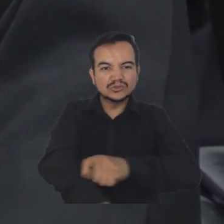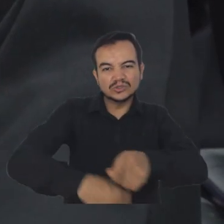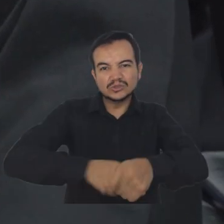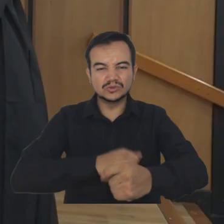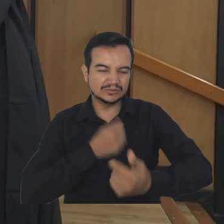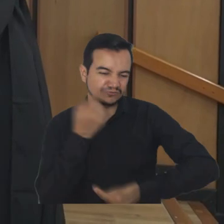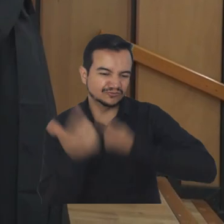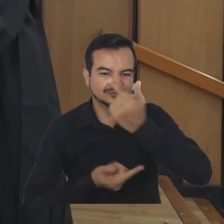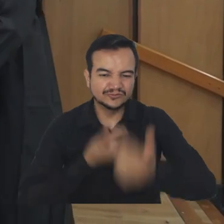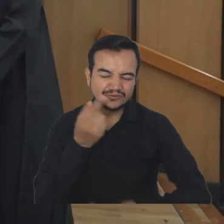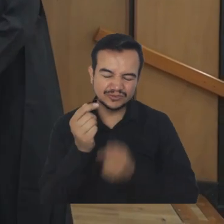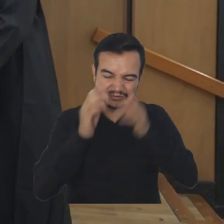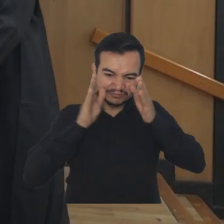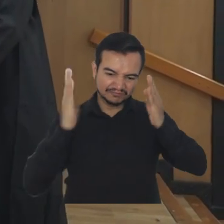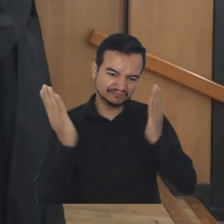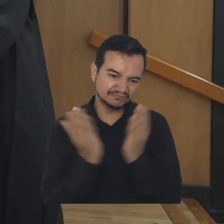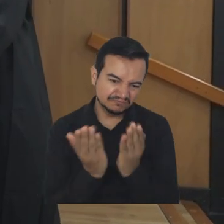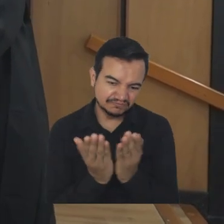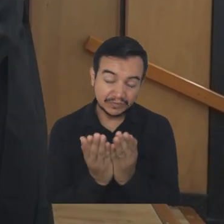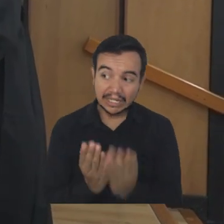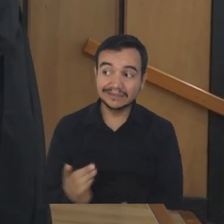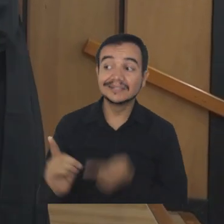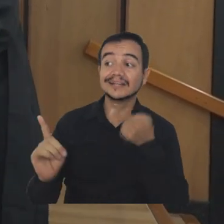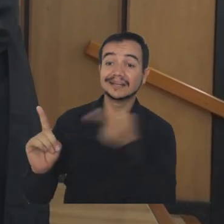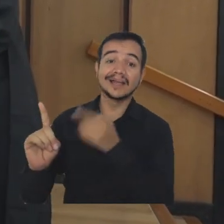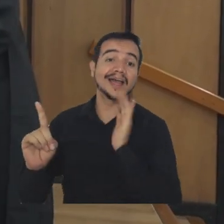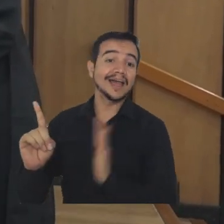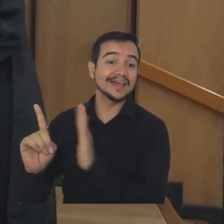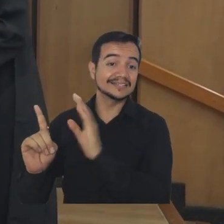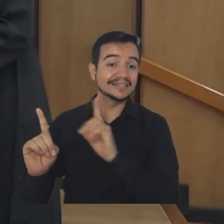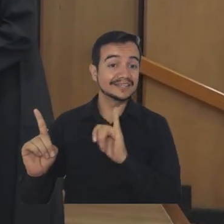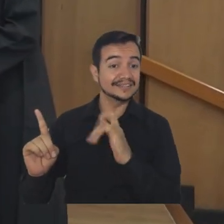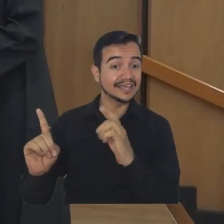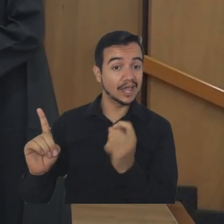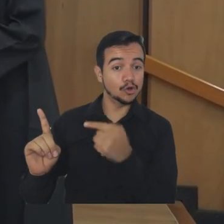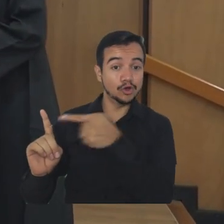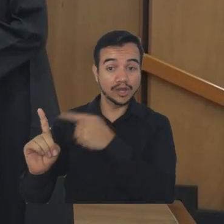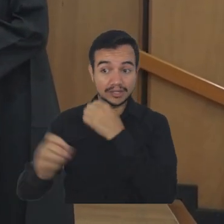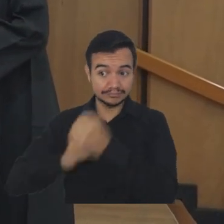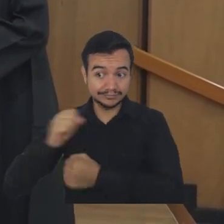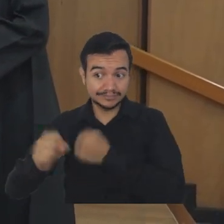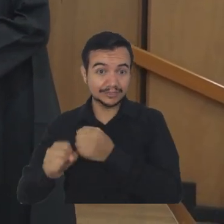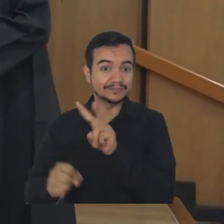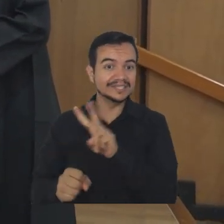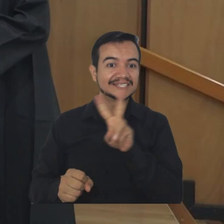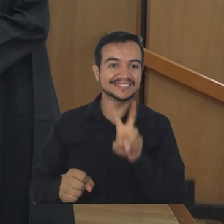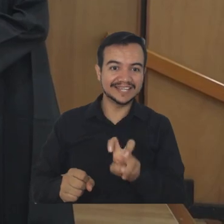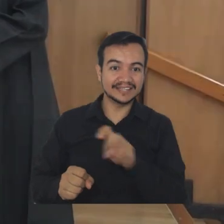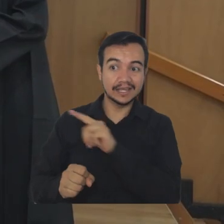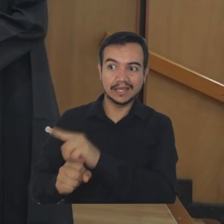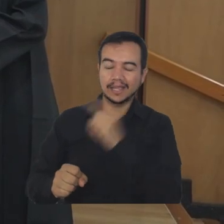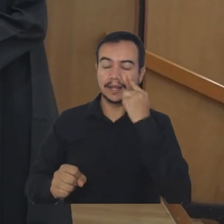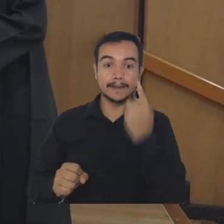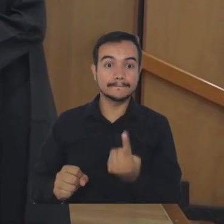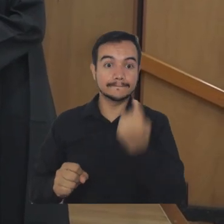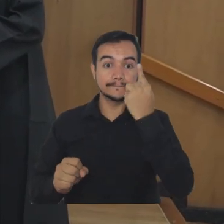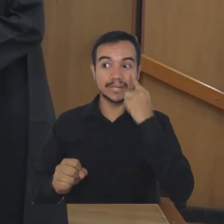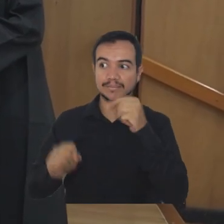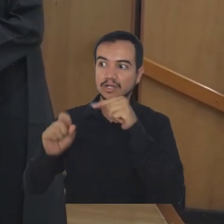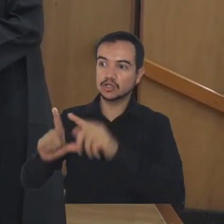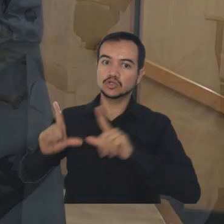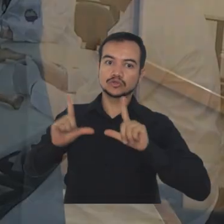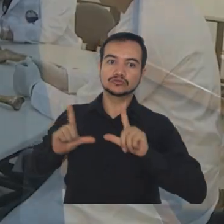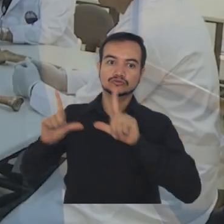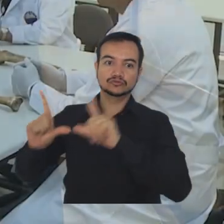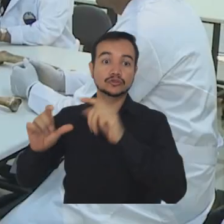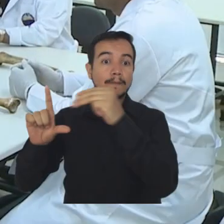Perseverancia, esfuerzo y dedicación definen el éxito de Diego Chavarro Tirado, de 27 años, quien se convirtió en el primer